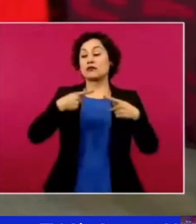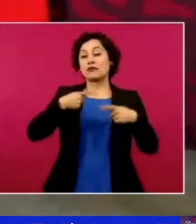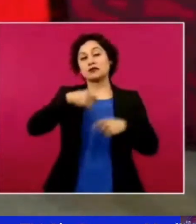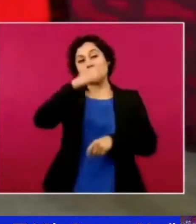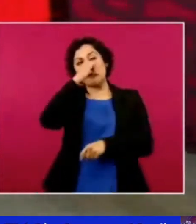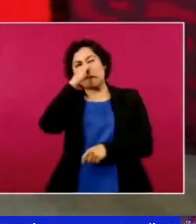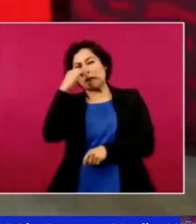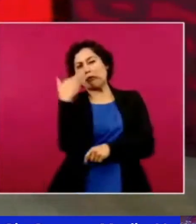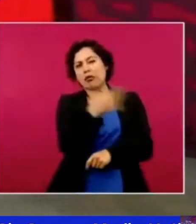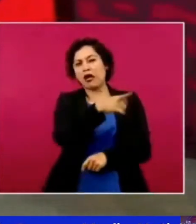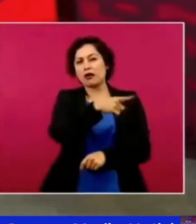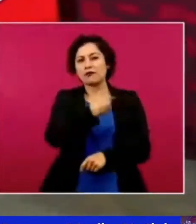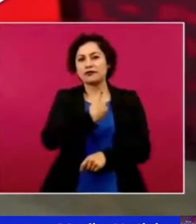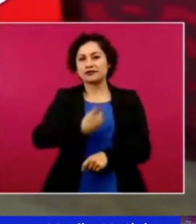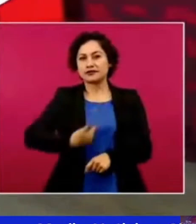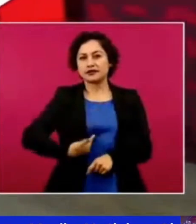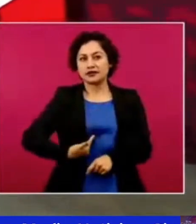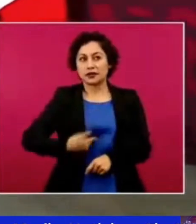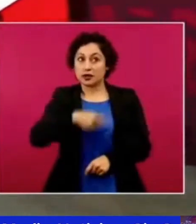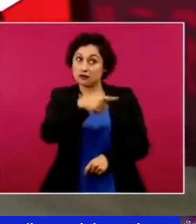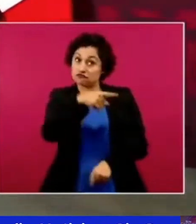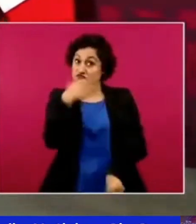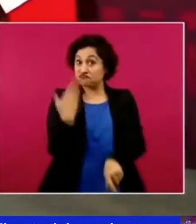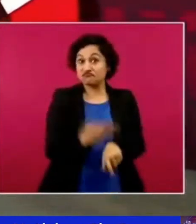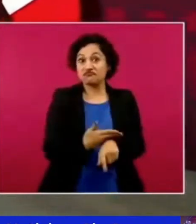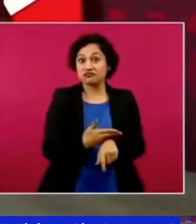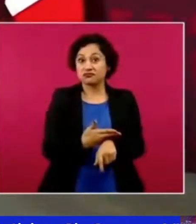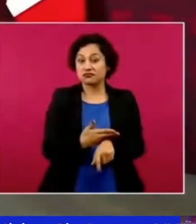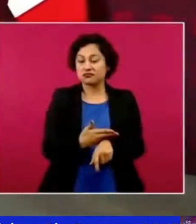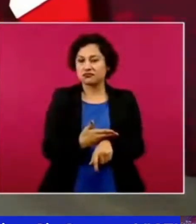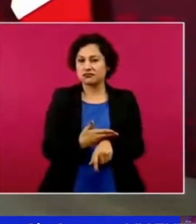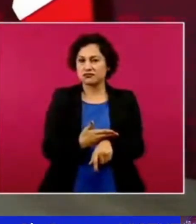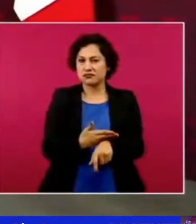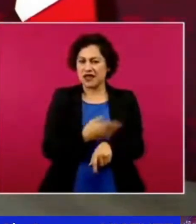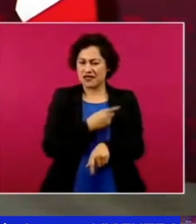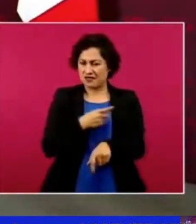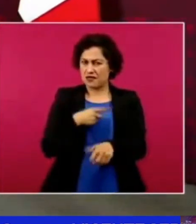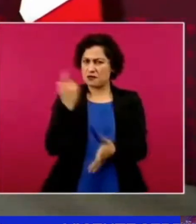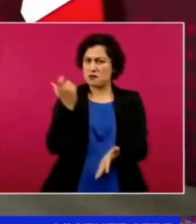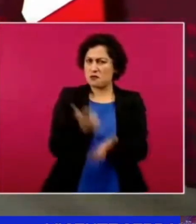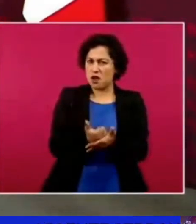el castigo, va a tener que pagar 2, 3 veces